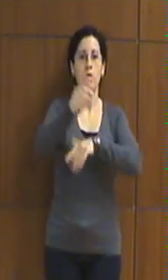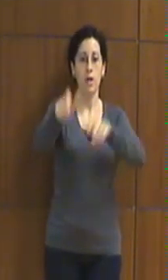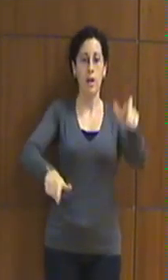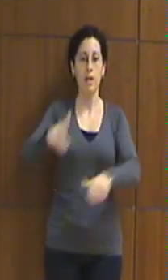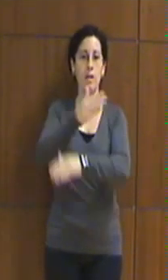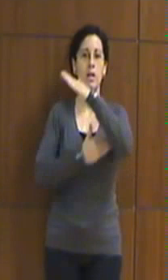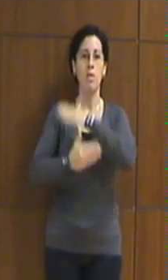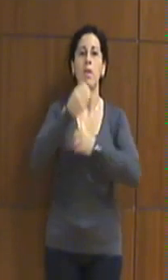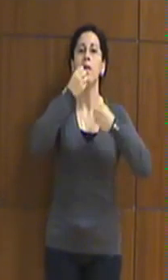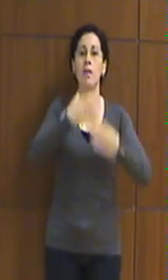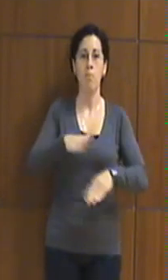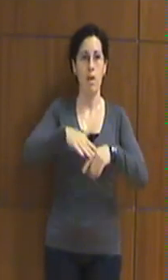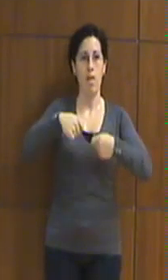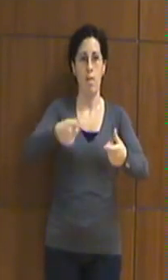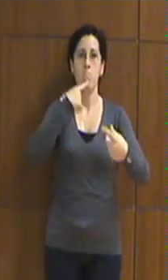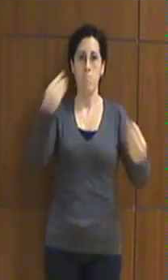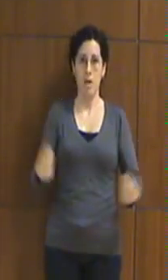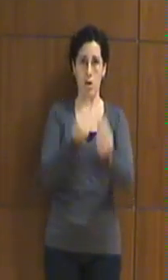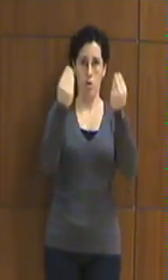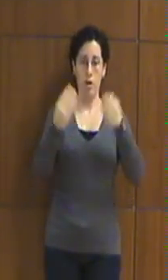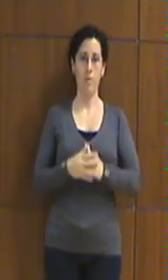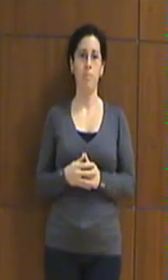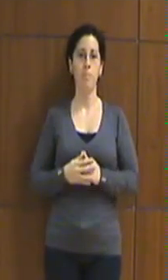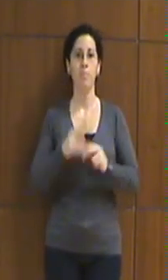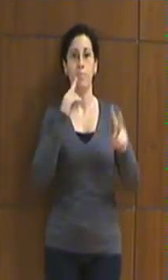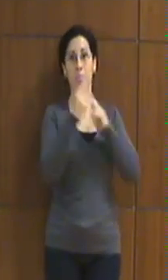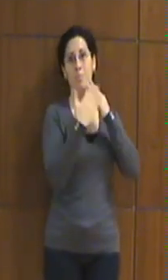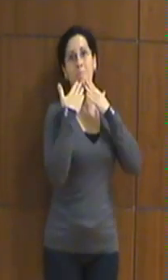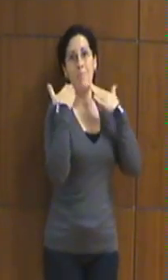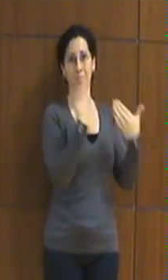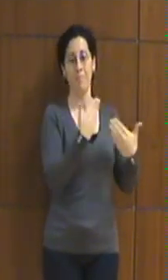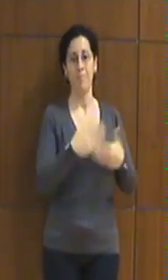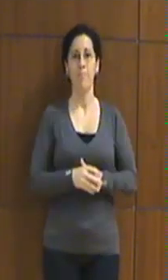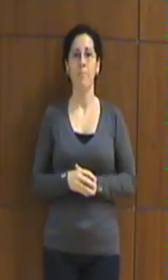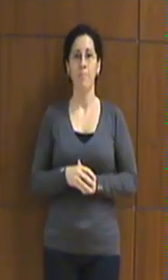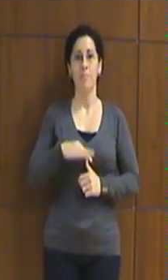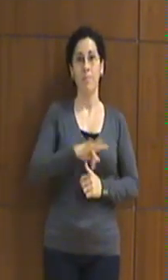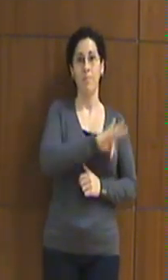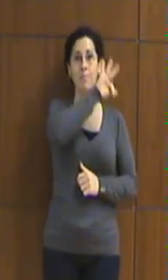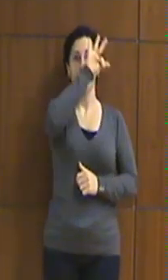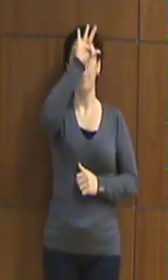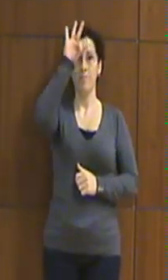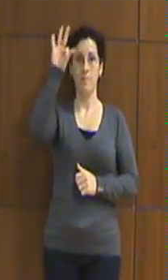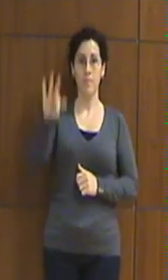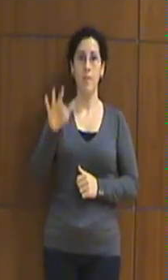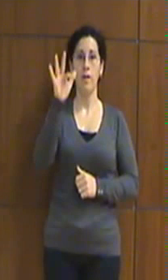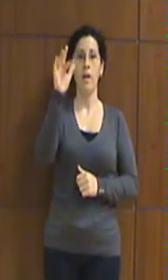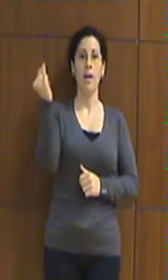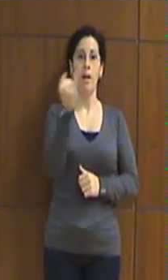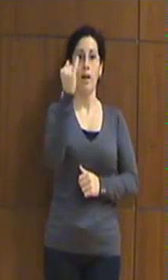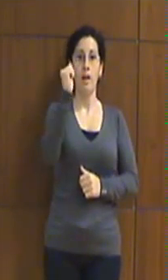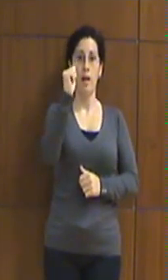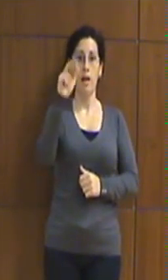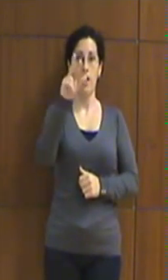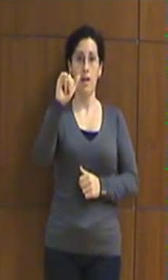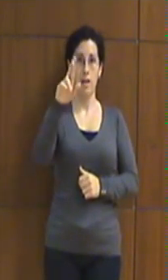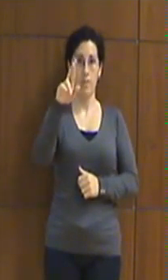gente con discapacidad para mejorar su empleo. Pues muchas gracias, Francisco. Continuamos, por ejemplo, con Javier